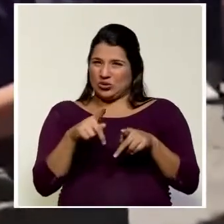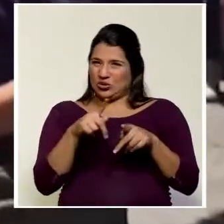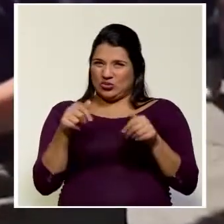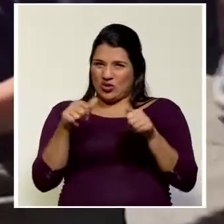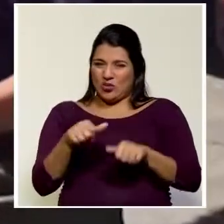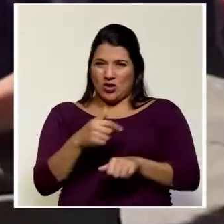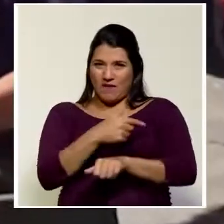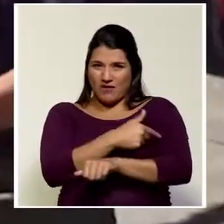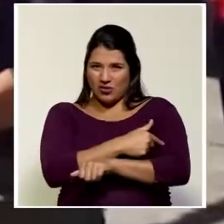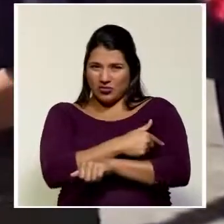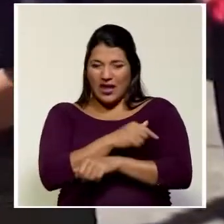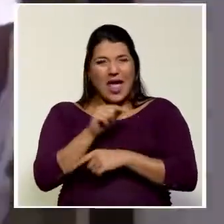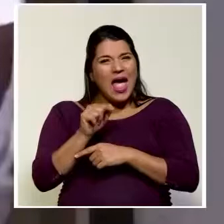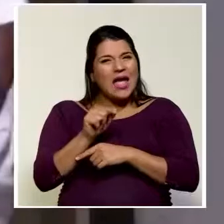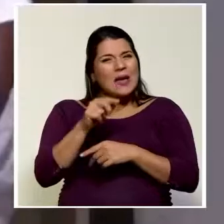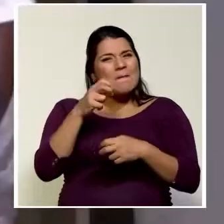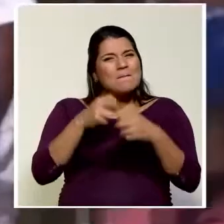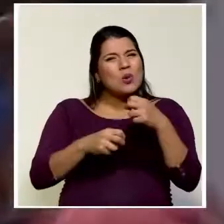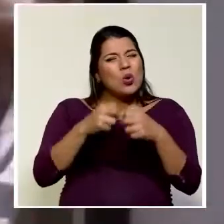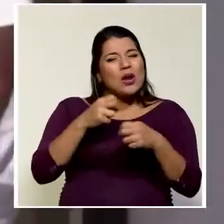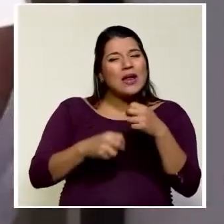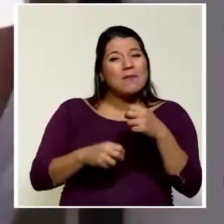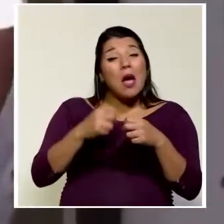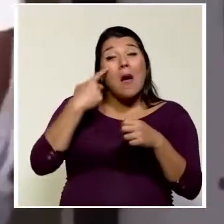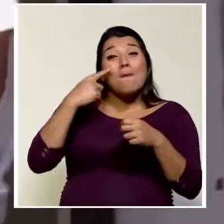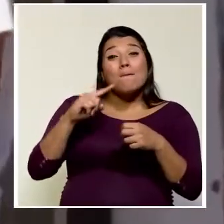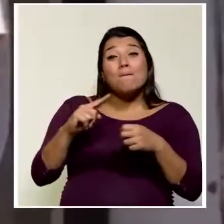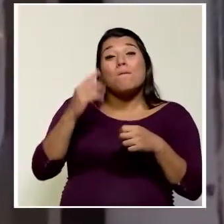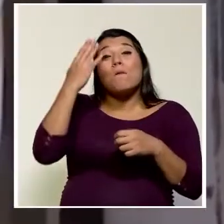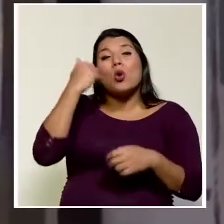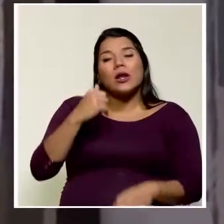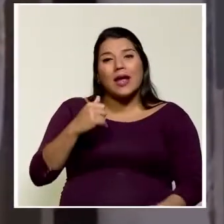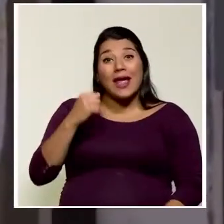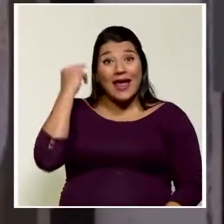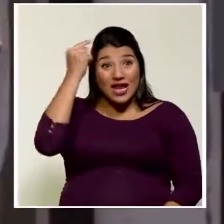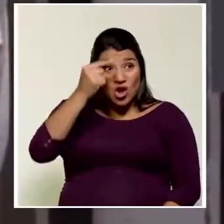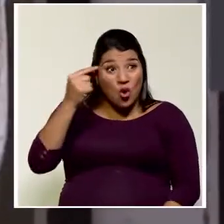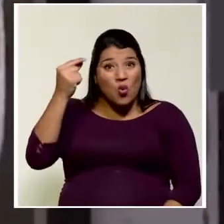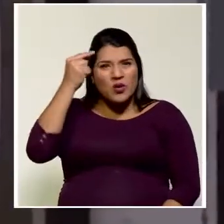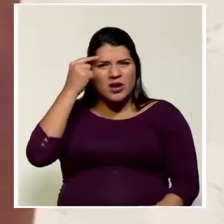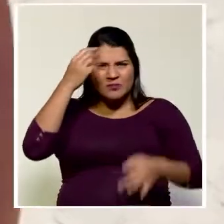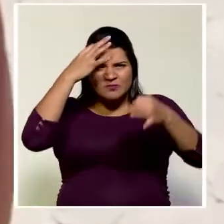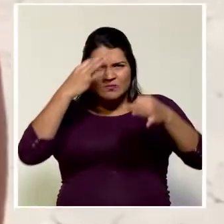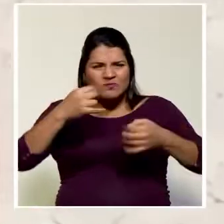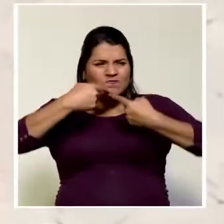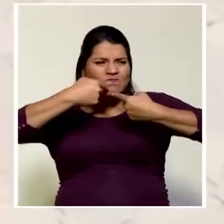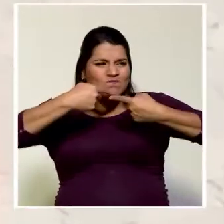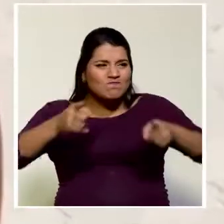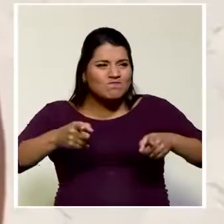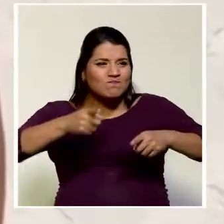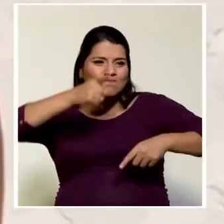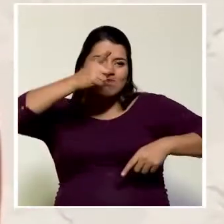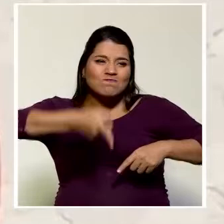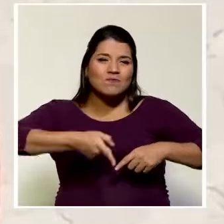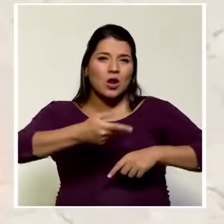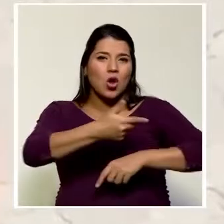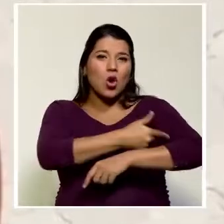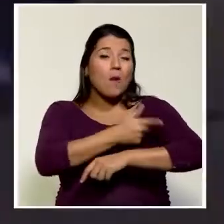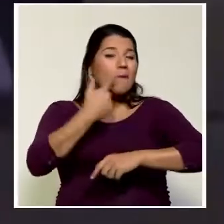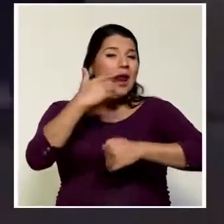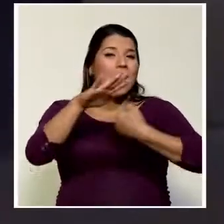surgido conflicto por la decisión del gobierno de declararla obligatoria para sus trabajadores y pronto